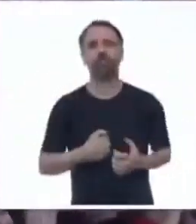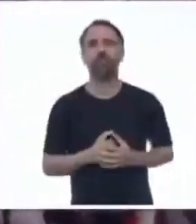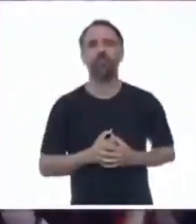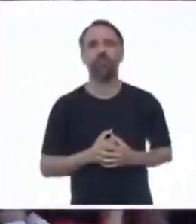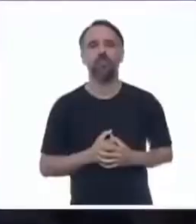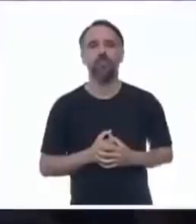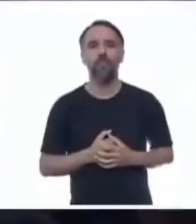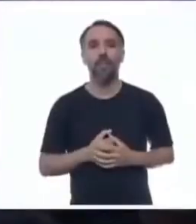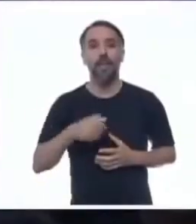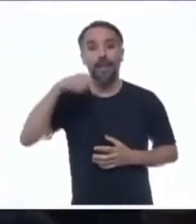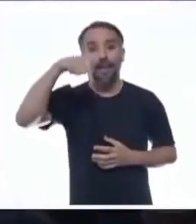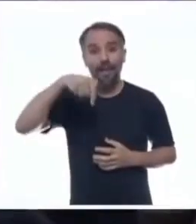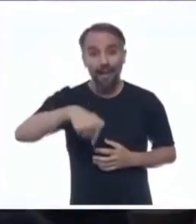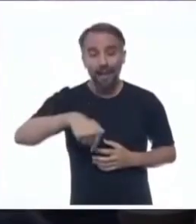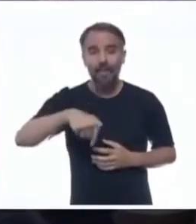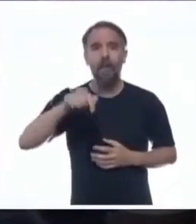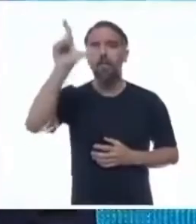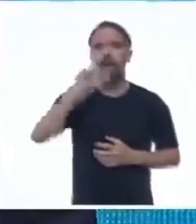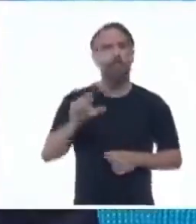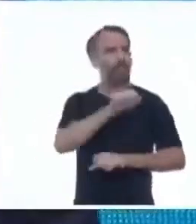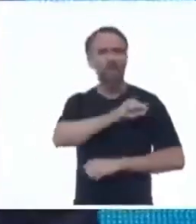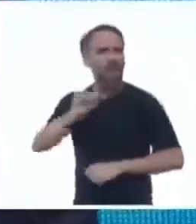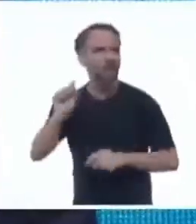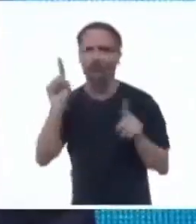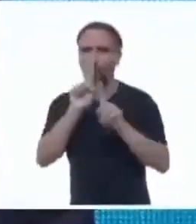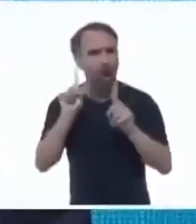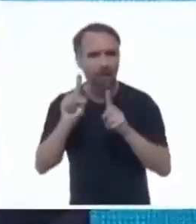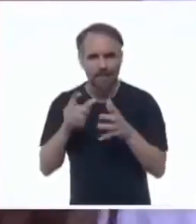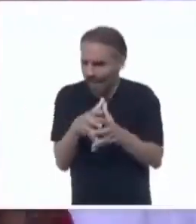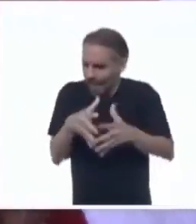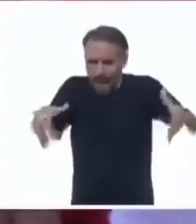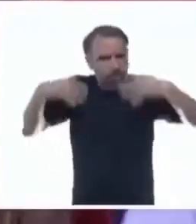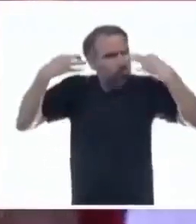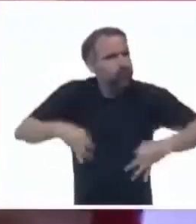de que este no es un país de mierda, como dicen, que este es un gran país